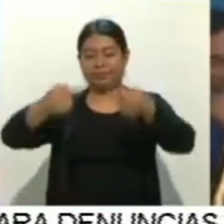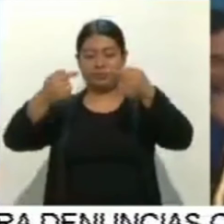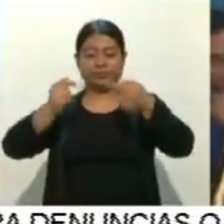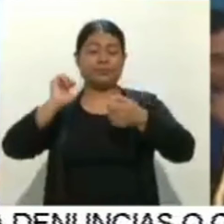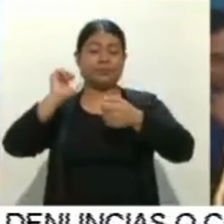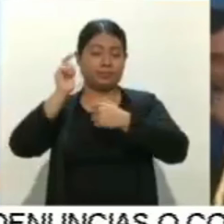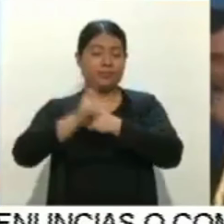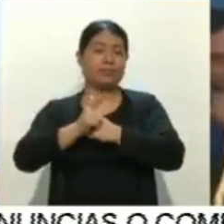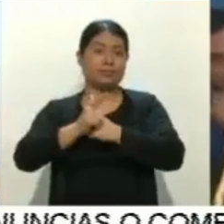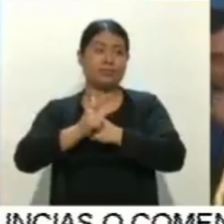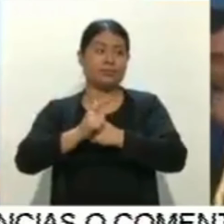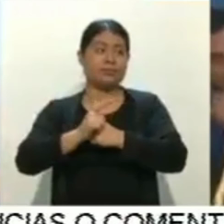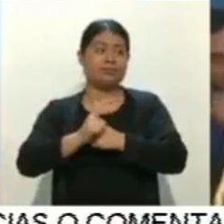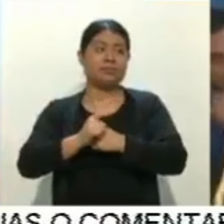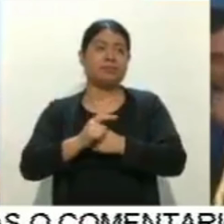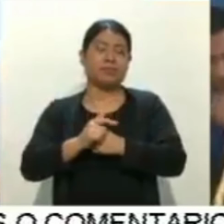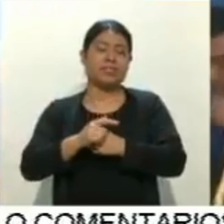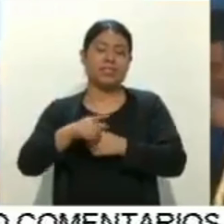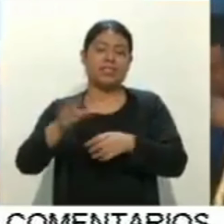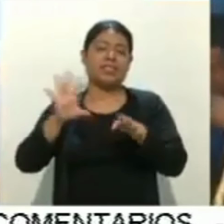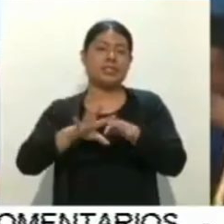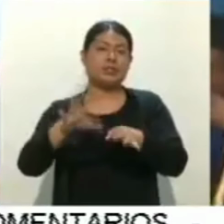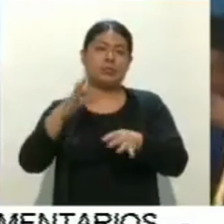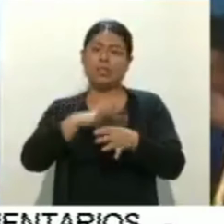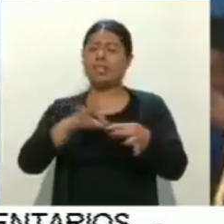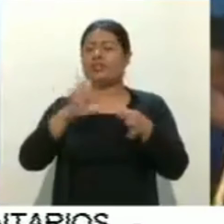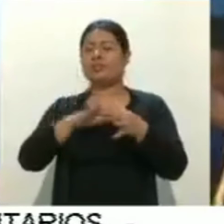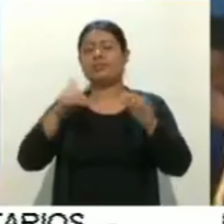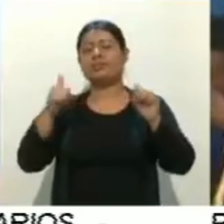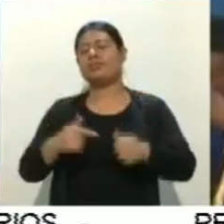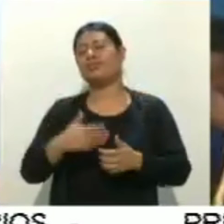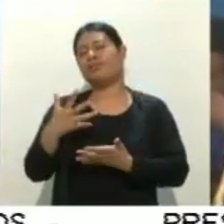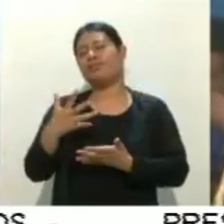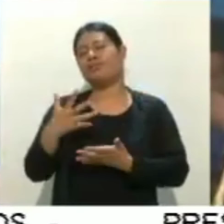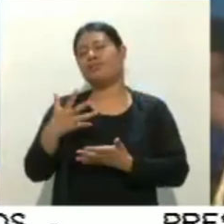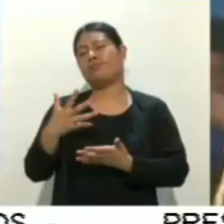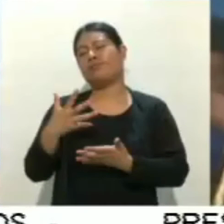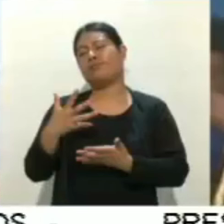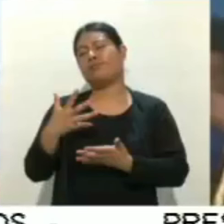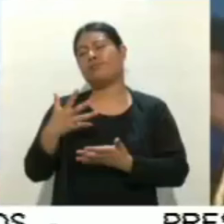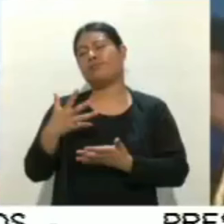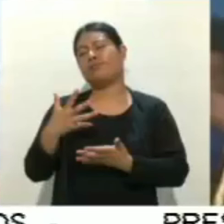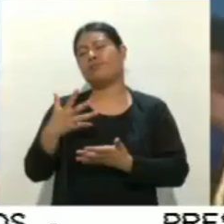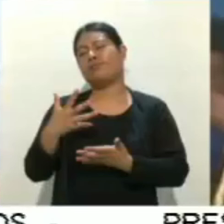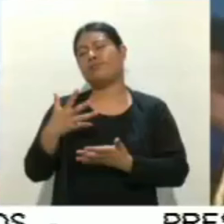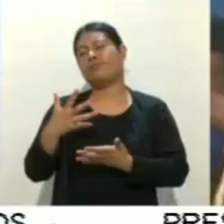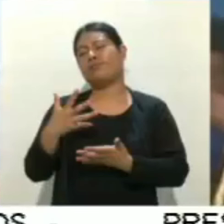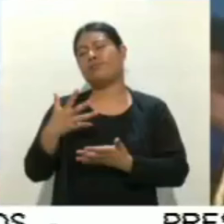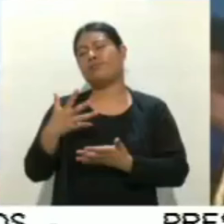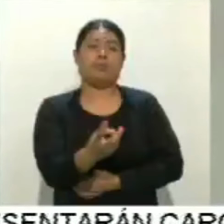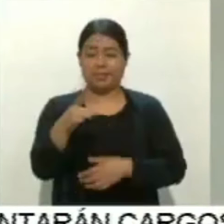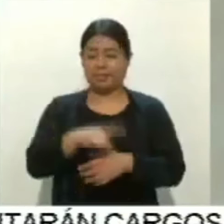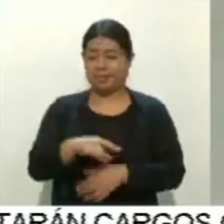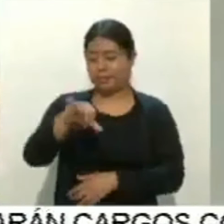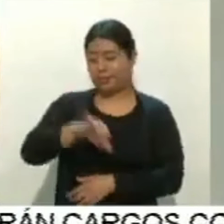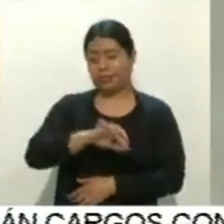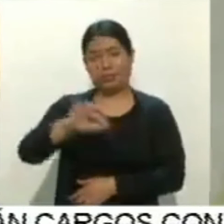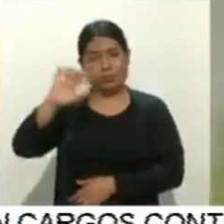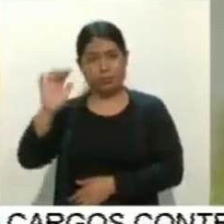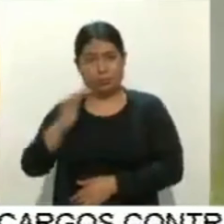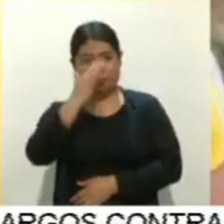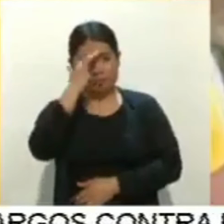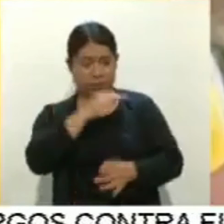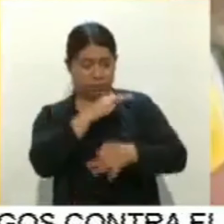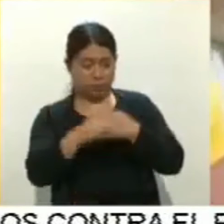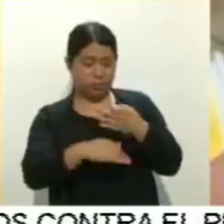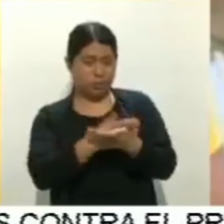alguien esta bonita arte, es echarle ganas nada más todo. Por ello, el día de hoy reconocemos a todos